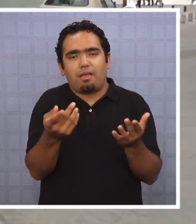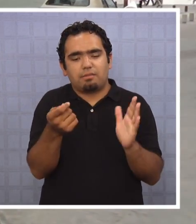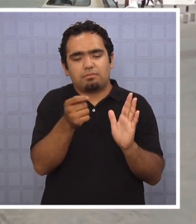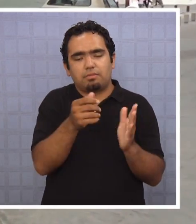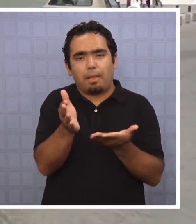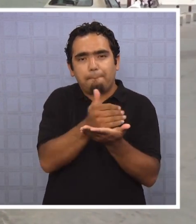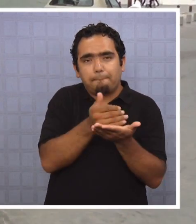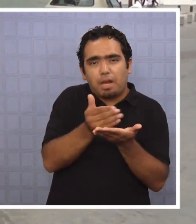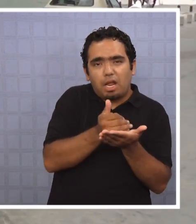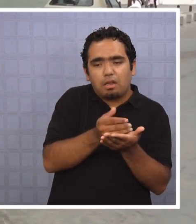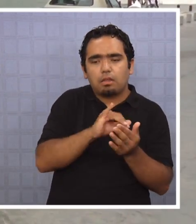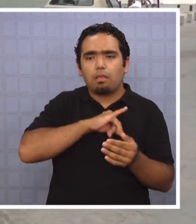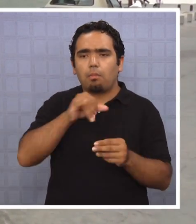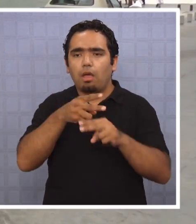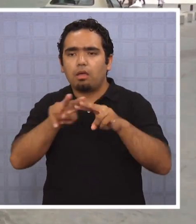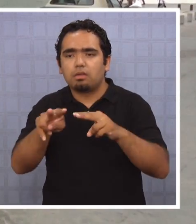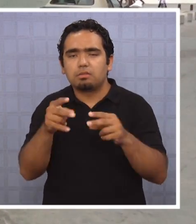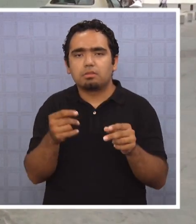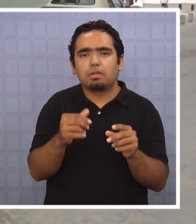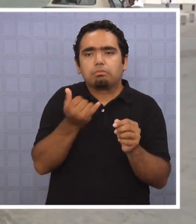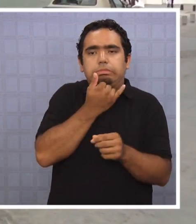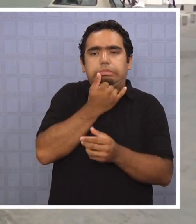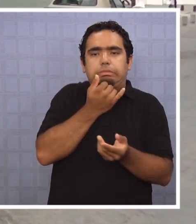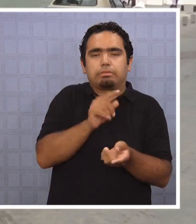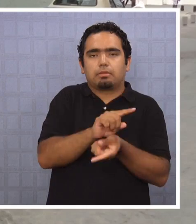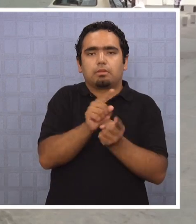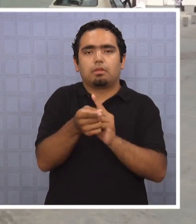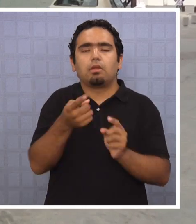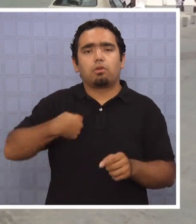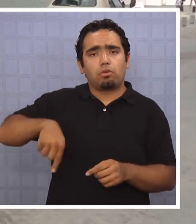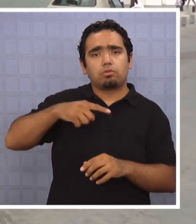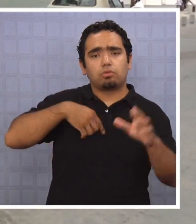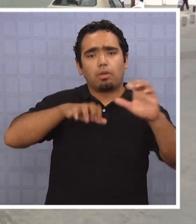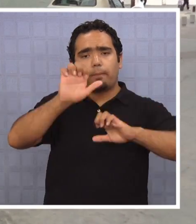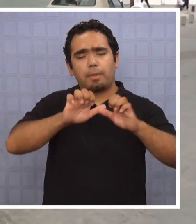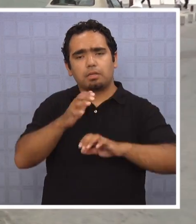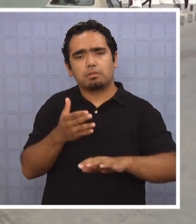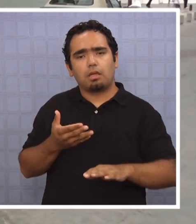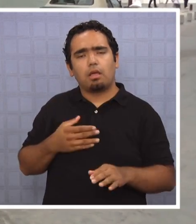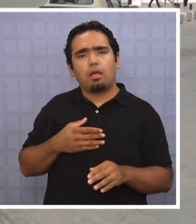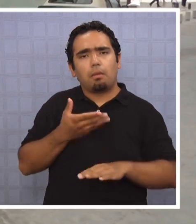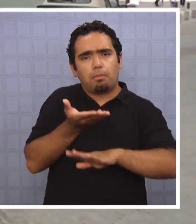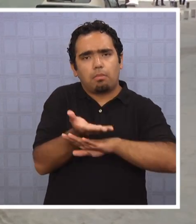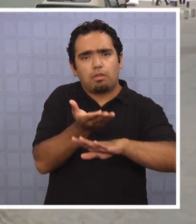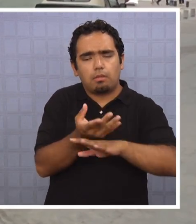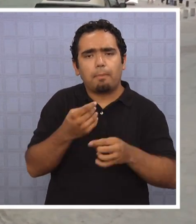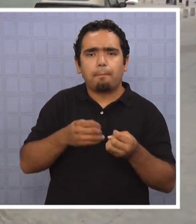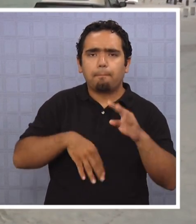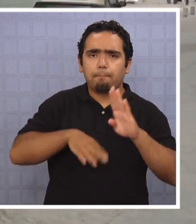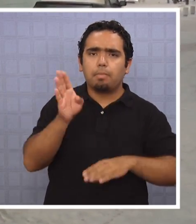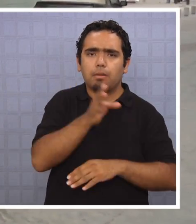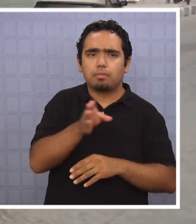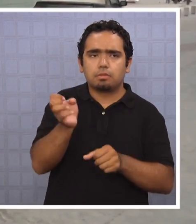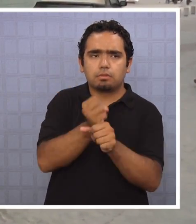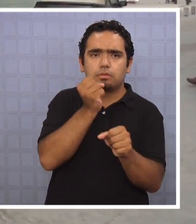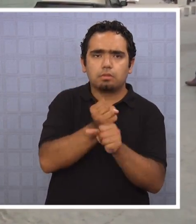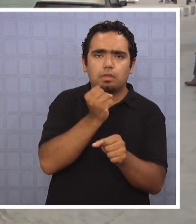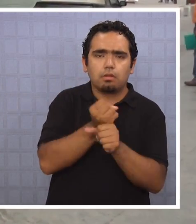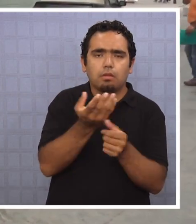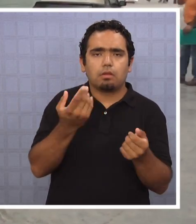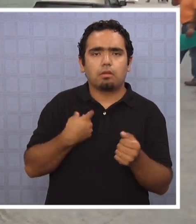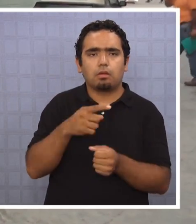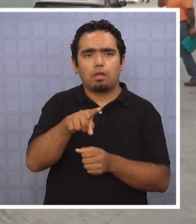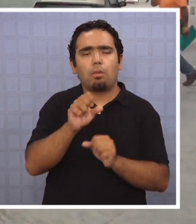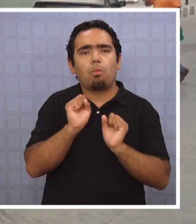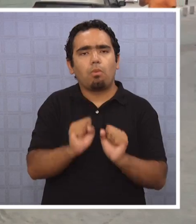y no se concretó en la etapa de ejecución. Pero lo que vamos a hacer es a presionar a la empresa para que ponga la mayor cantidad de trabajadores, que lo